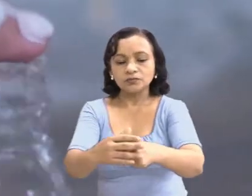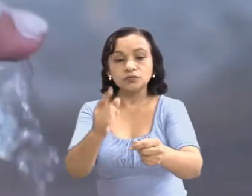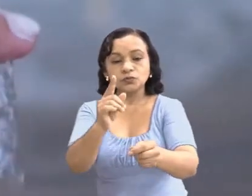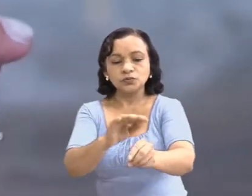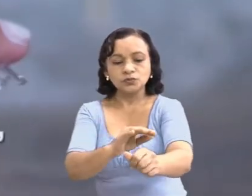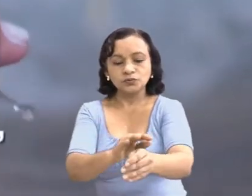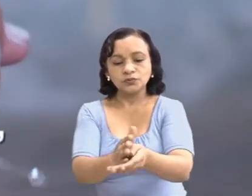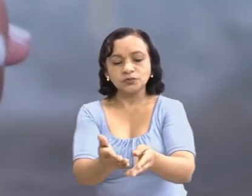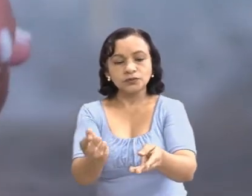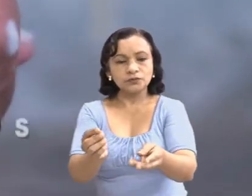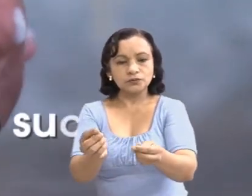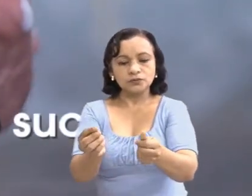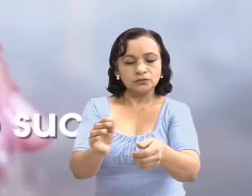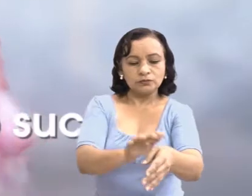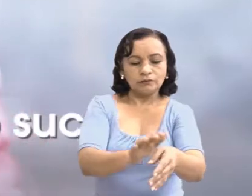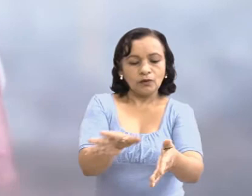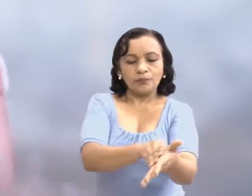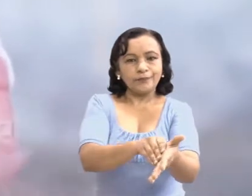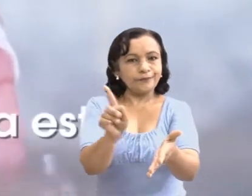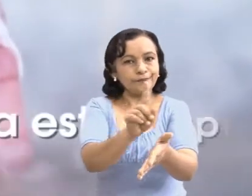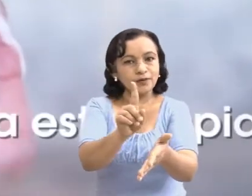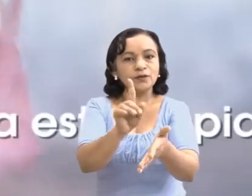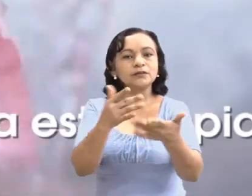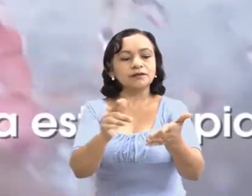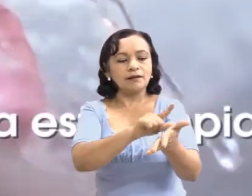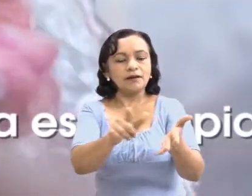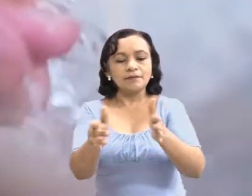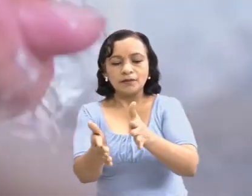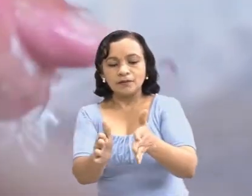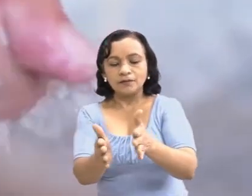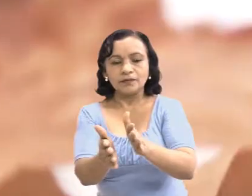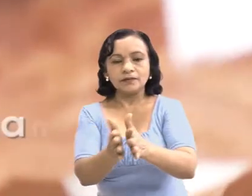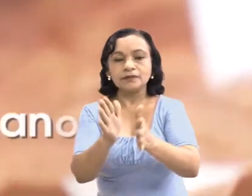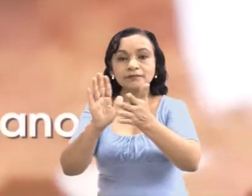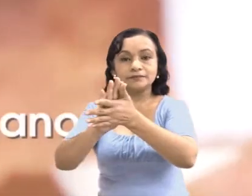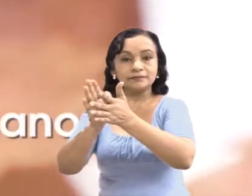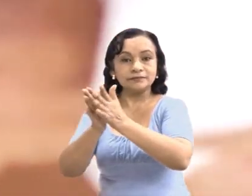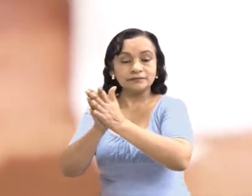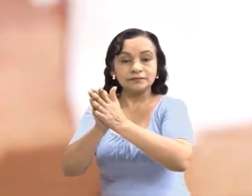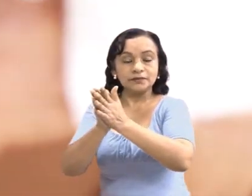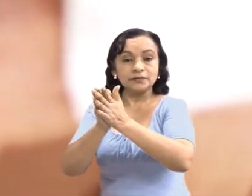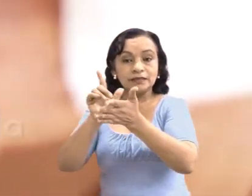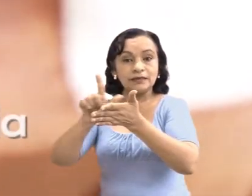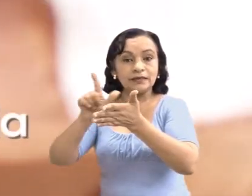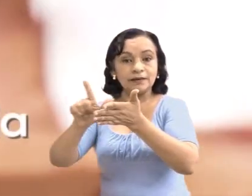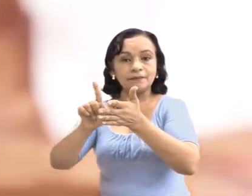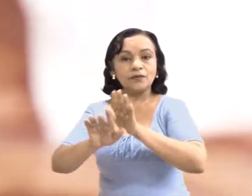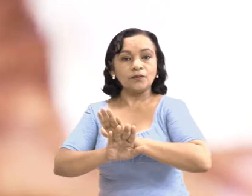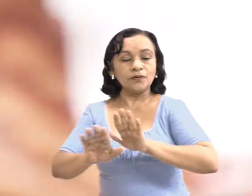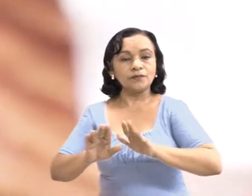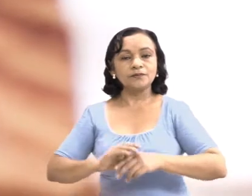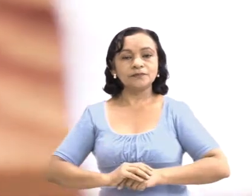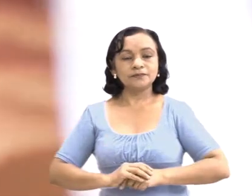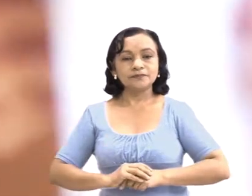una mano a la vez, de manera que la mano sucia no contamine a la mano que ya está limpia. Después te secas las manos con una toalla limpia y